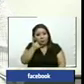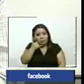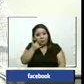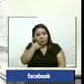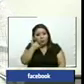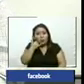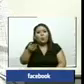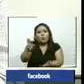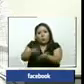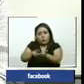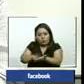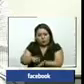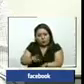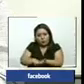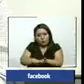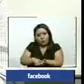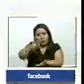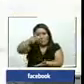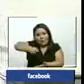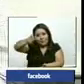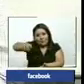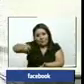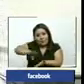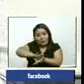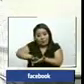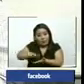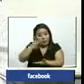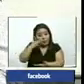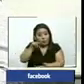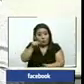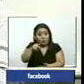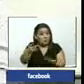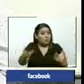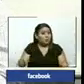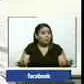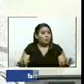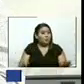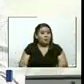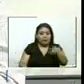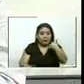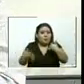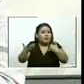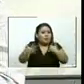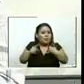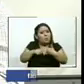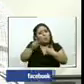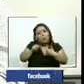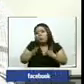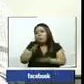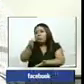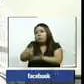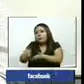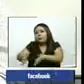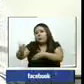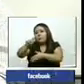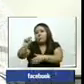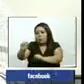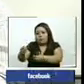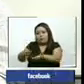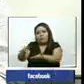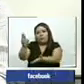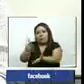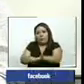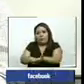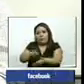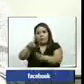de contratos a menor tiempo posible. Si usted ya posee un terminal, puede ir donde un operador y puede firmar un contrato